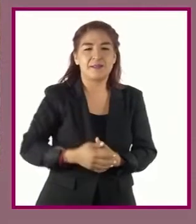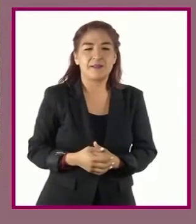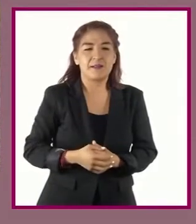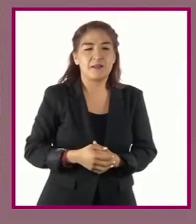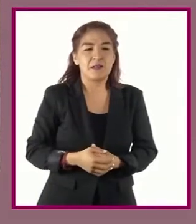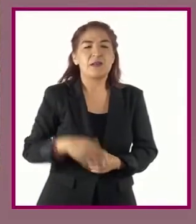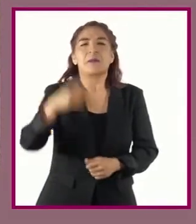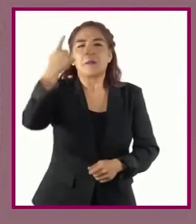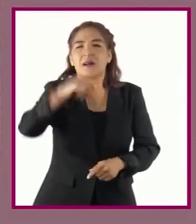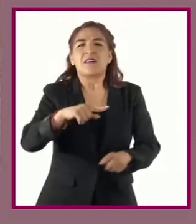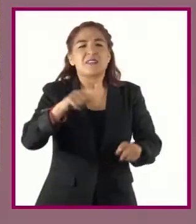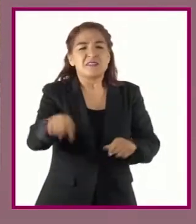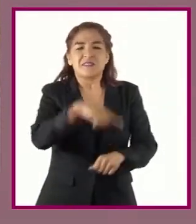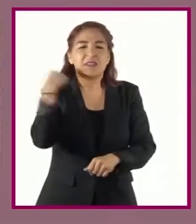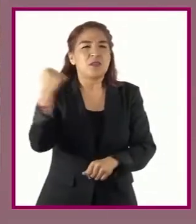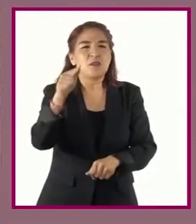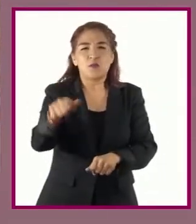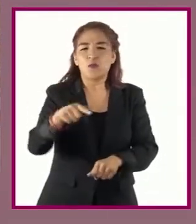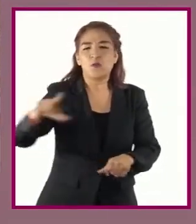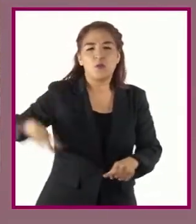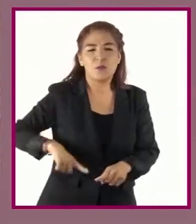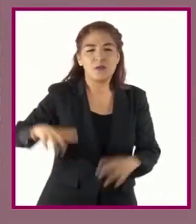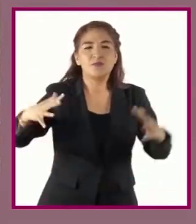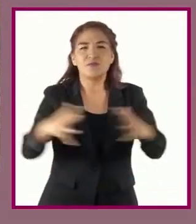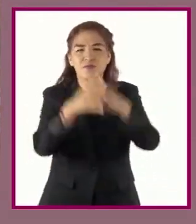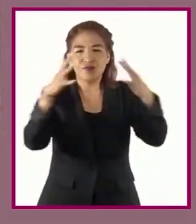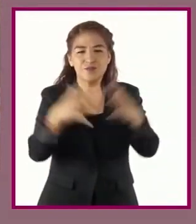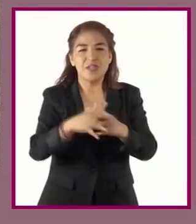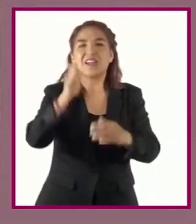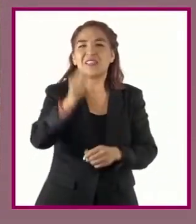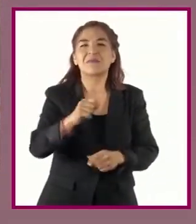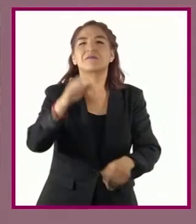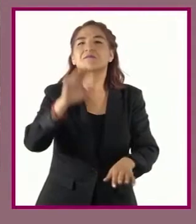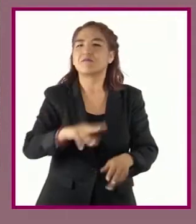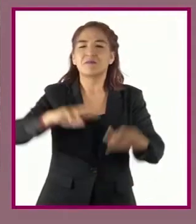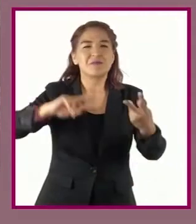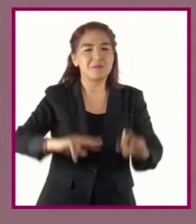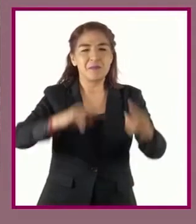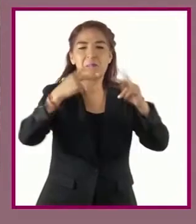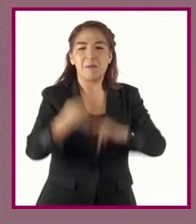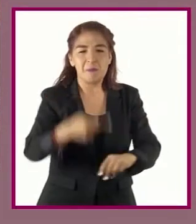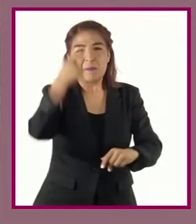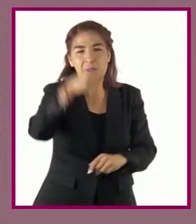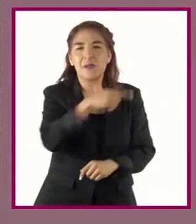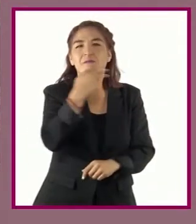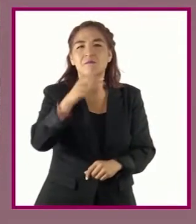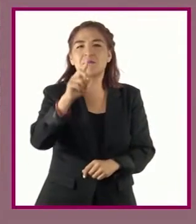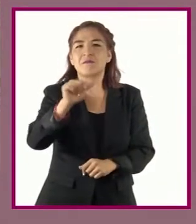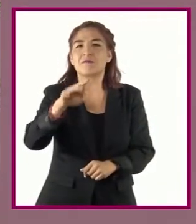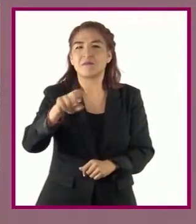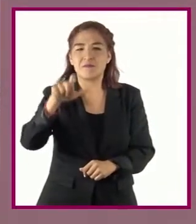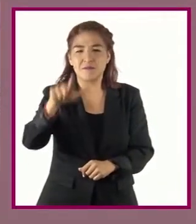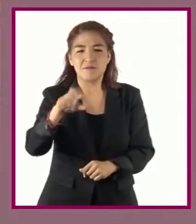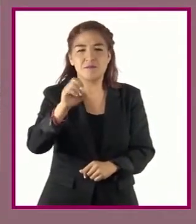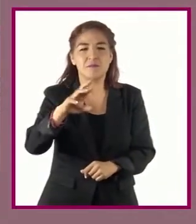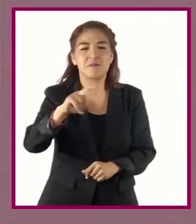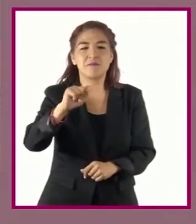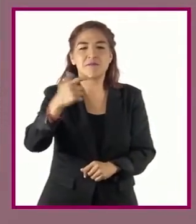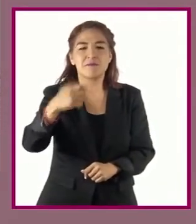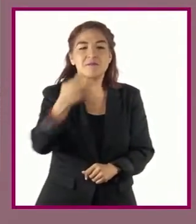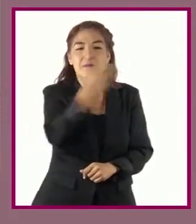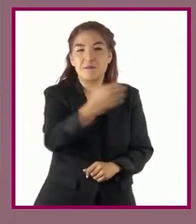Contra trató de derrocar al gobierno sandinista, pero su lucha más bien endureció al sandinismo y a Daniel Ortega Saavedra. En este